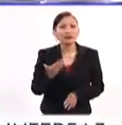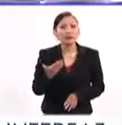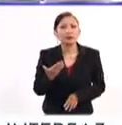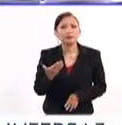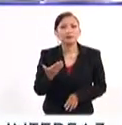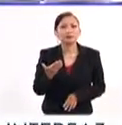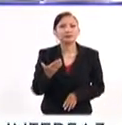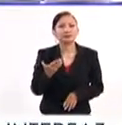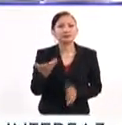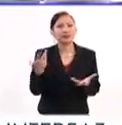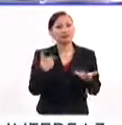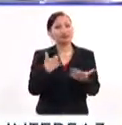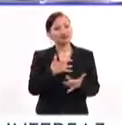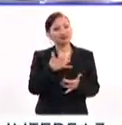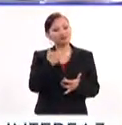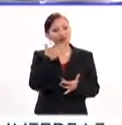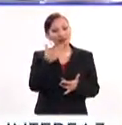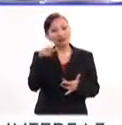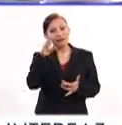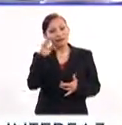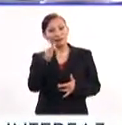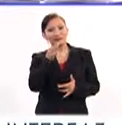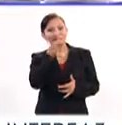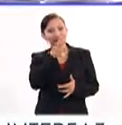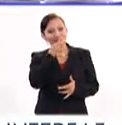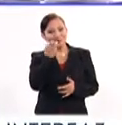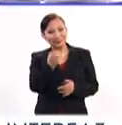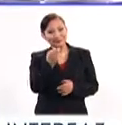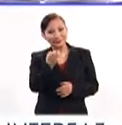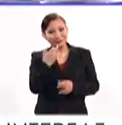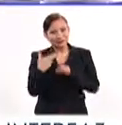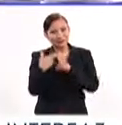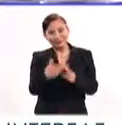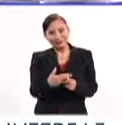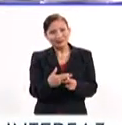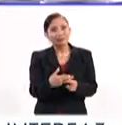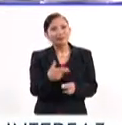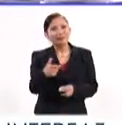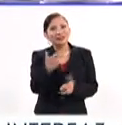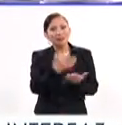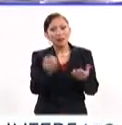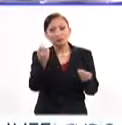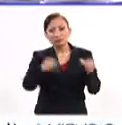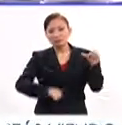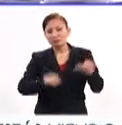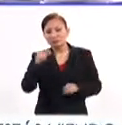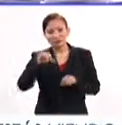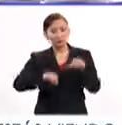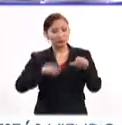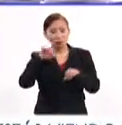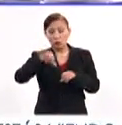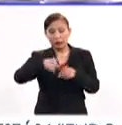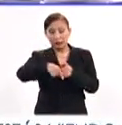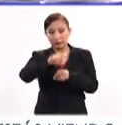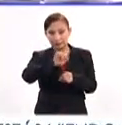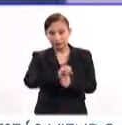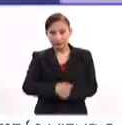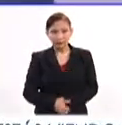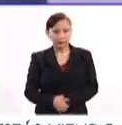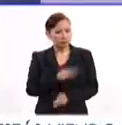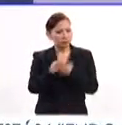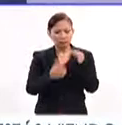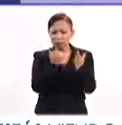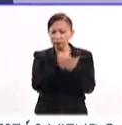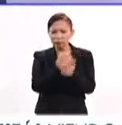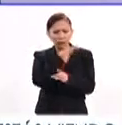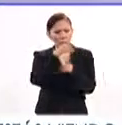muy satisfactorio que estemos celebrando esto porque además pues hay muchas actividades hoy y toda esta semana, en toda la